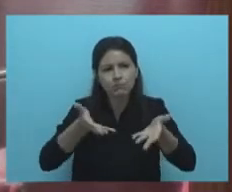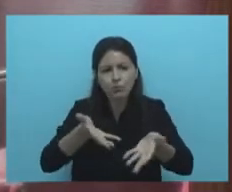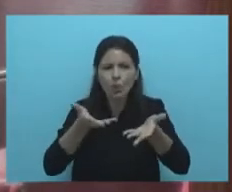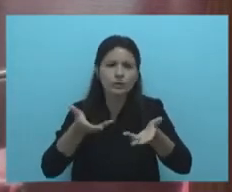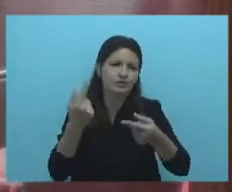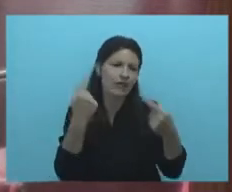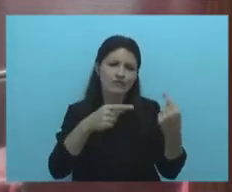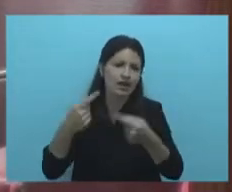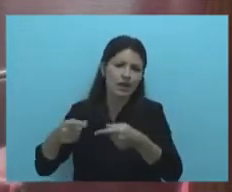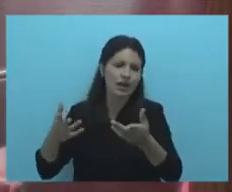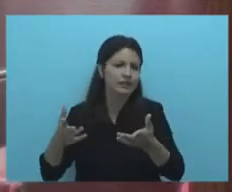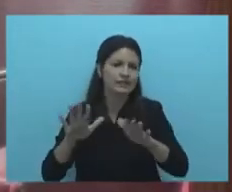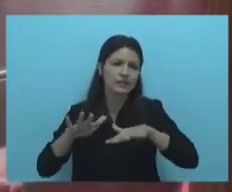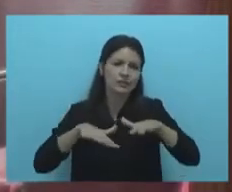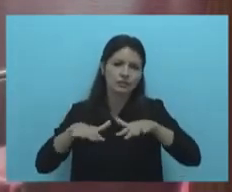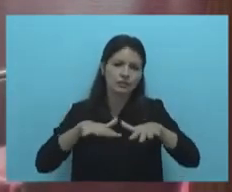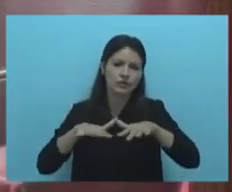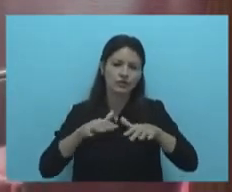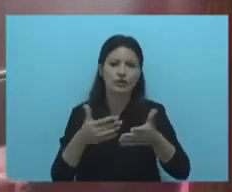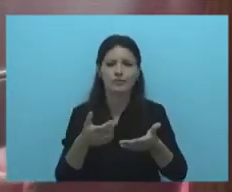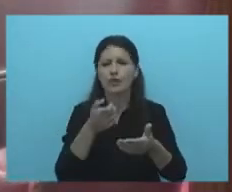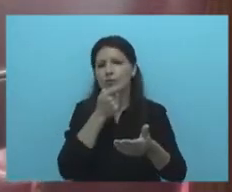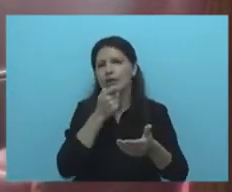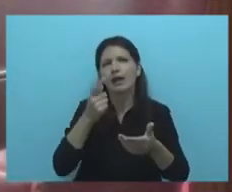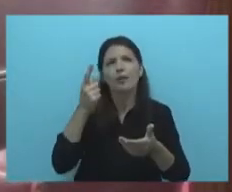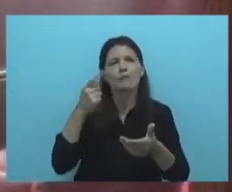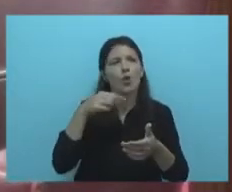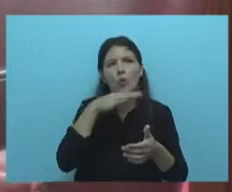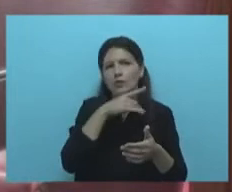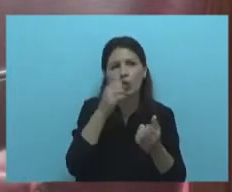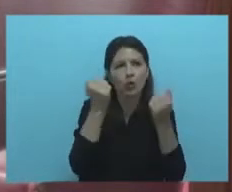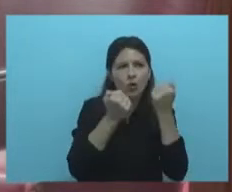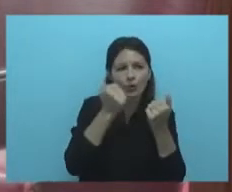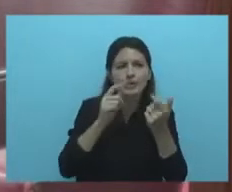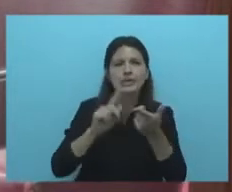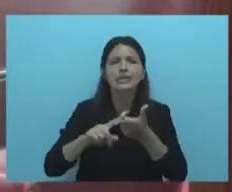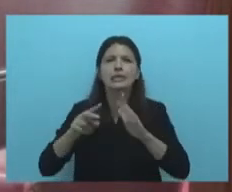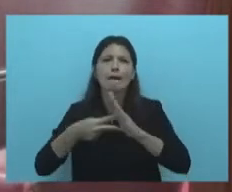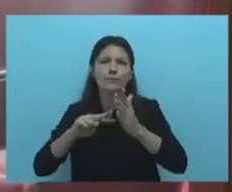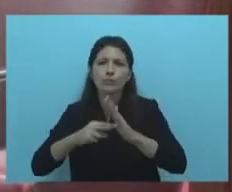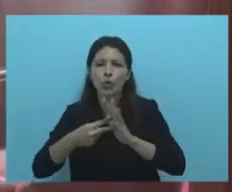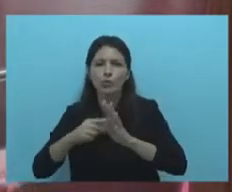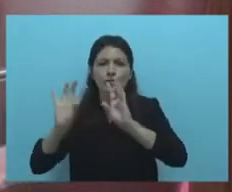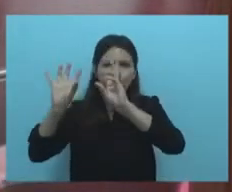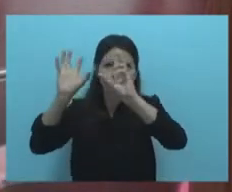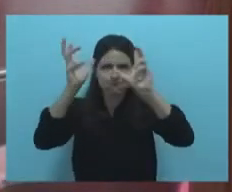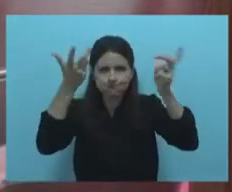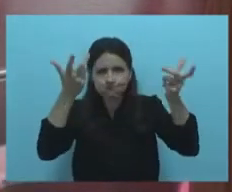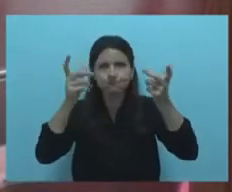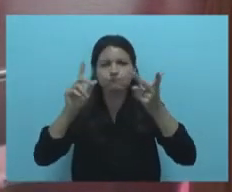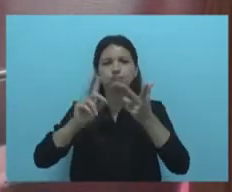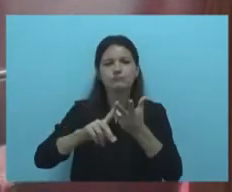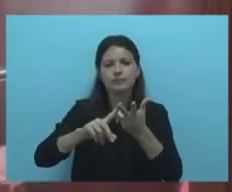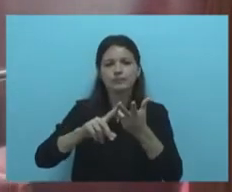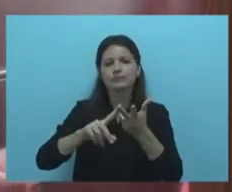muchos otros problemas que tenemos como sociedad, como por ejemplo la crisis ambiental, los desastres ambientales que vivimos a